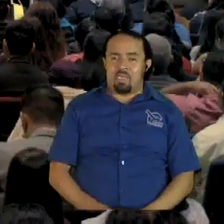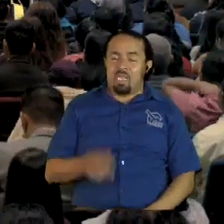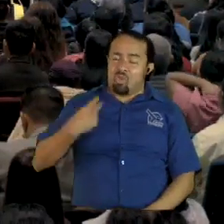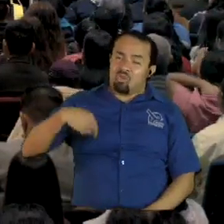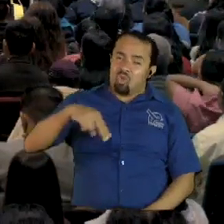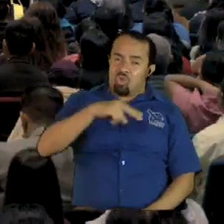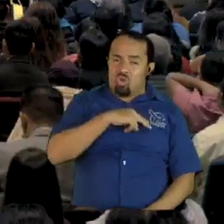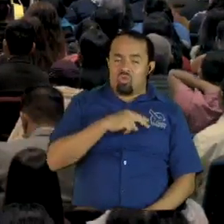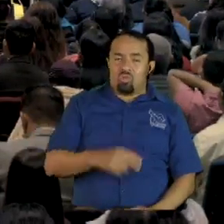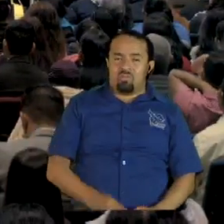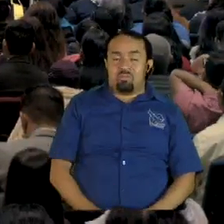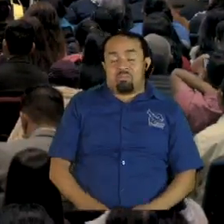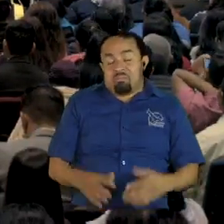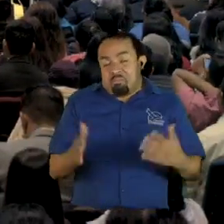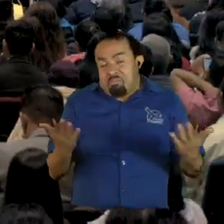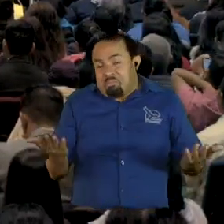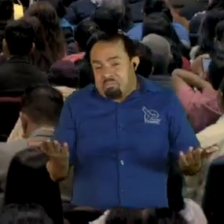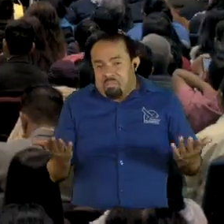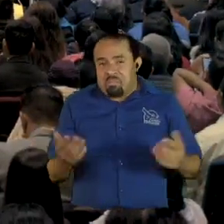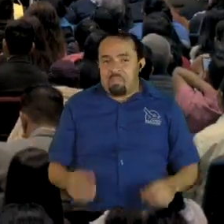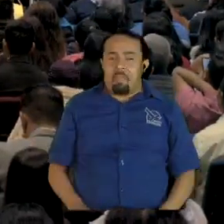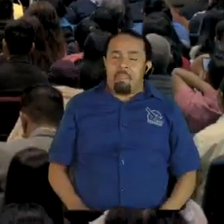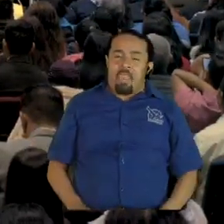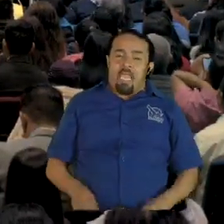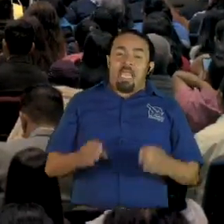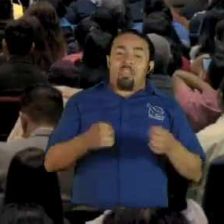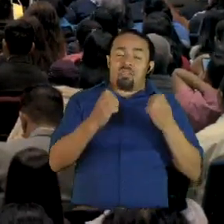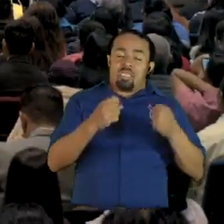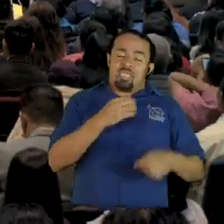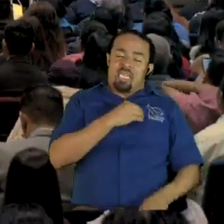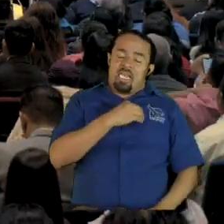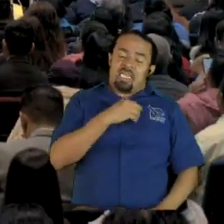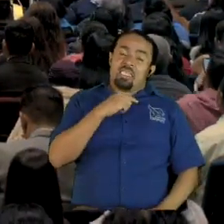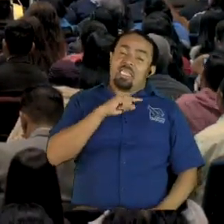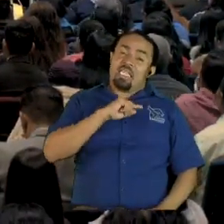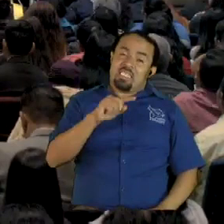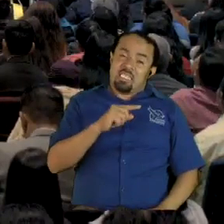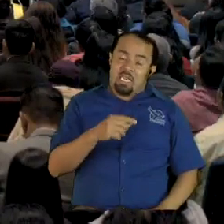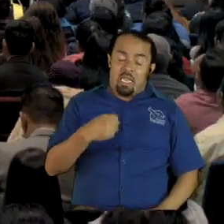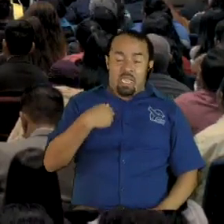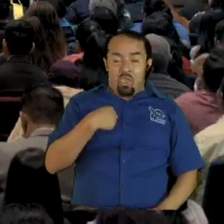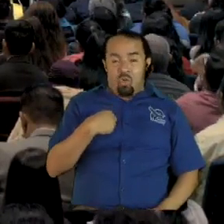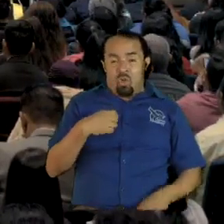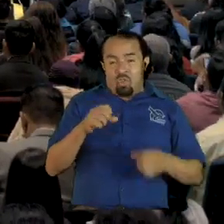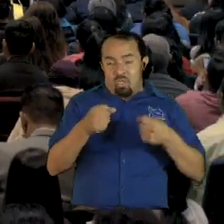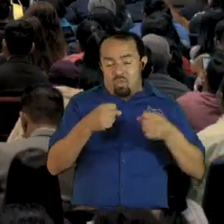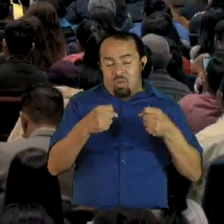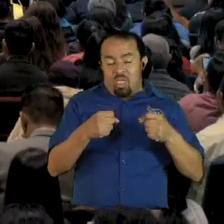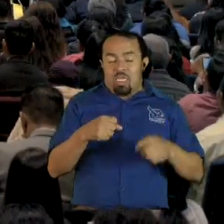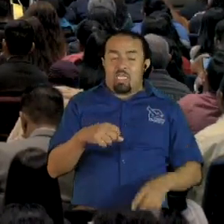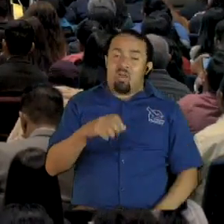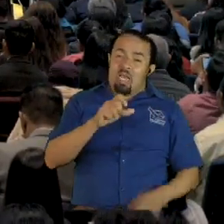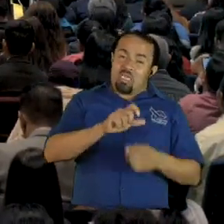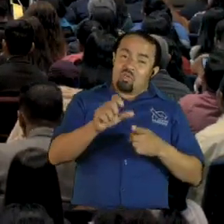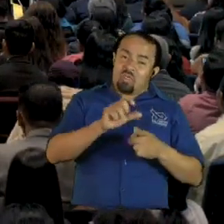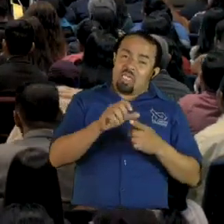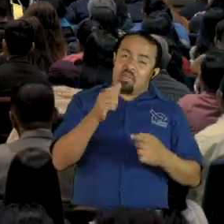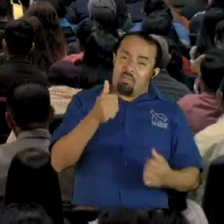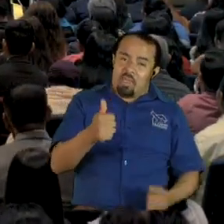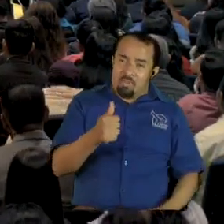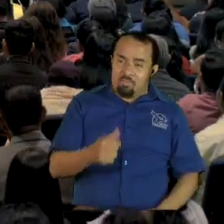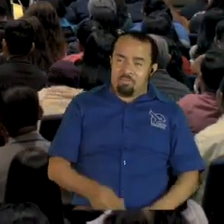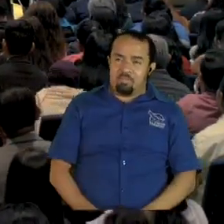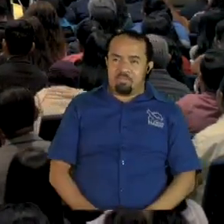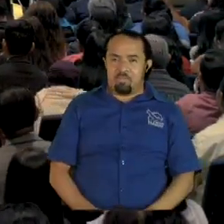Entonces dice uno, bueno, voy llevando fruto. Por eso me da pena decirlo,